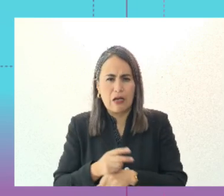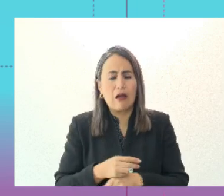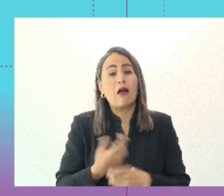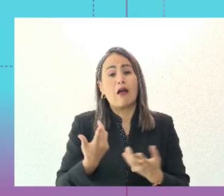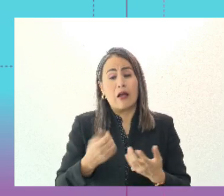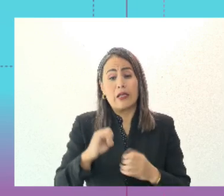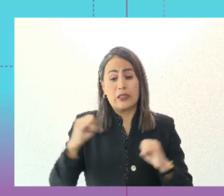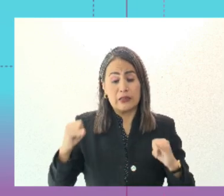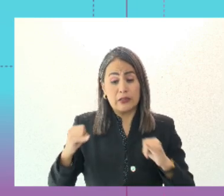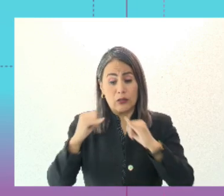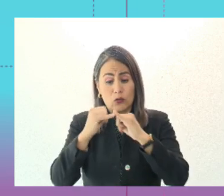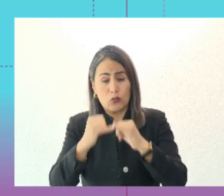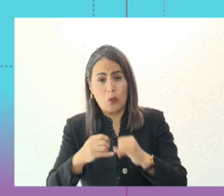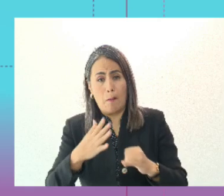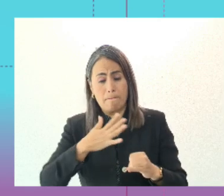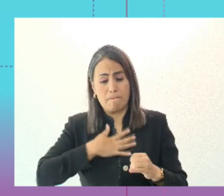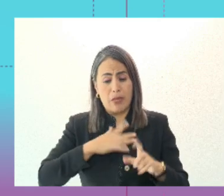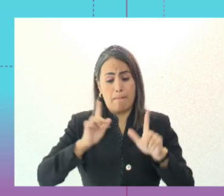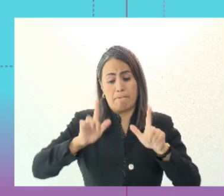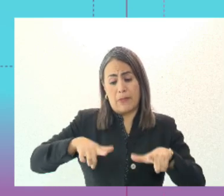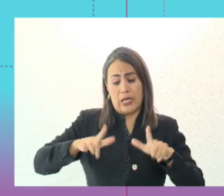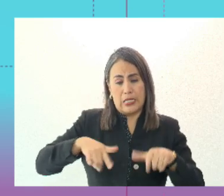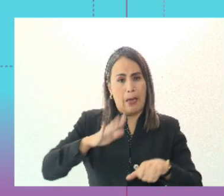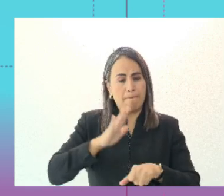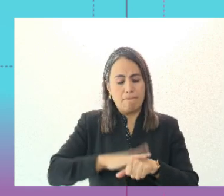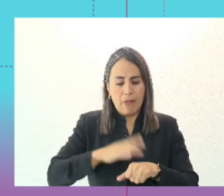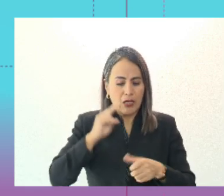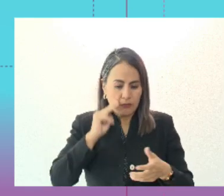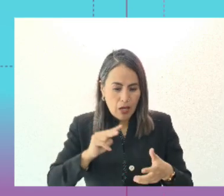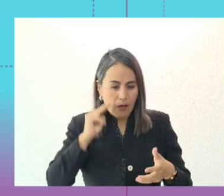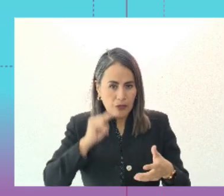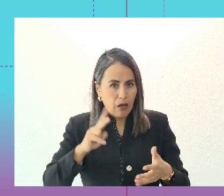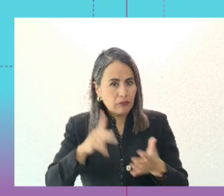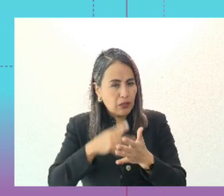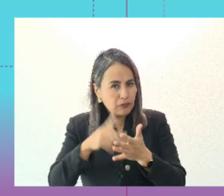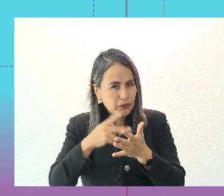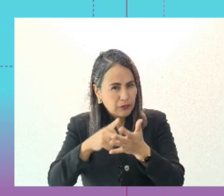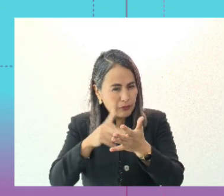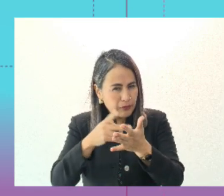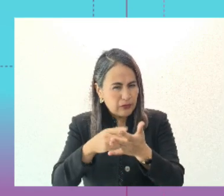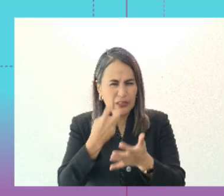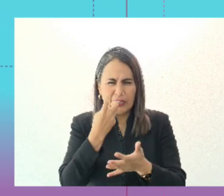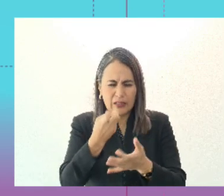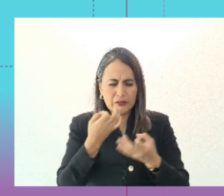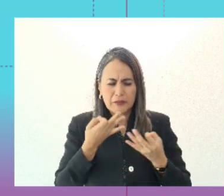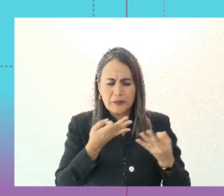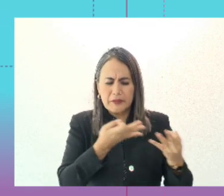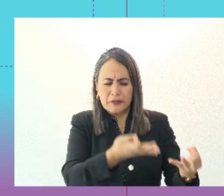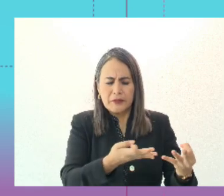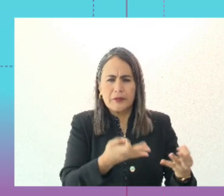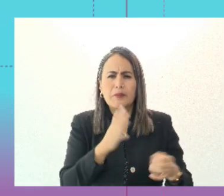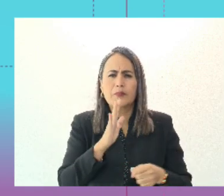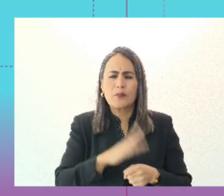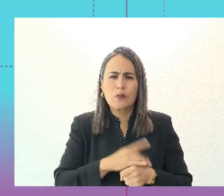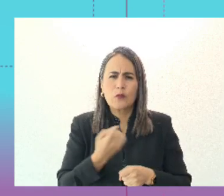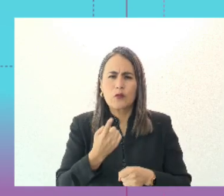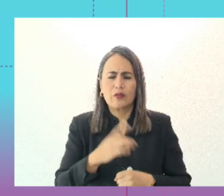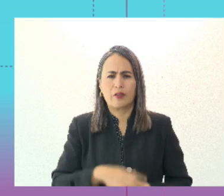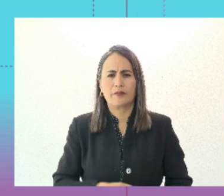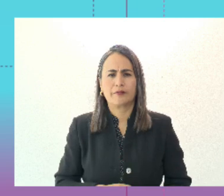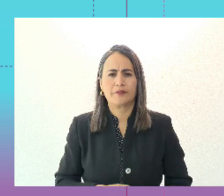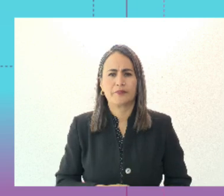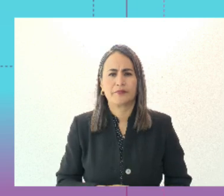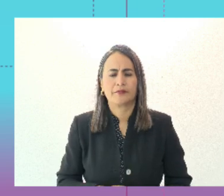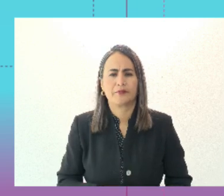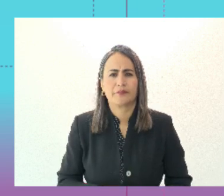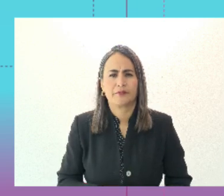del instituto. Sí llamó la atención, pero bueno, es porque tenemos, como les comentaba,